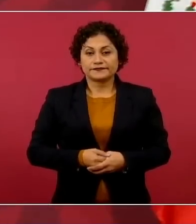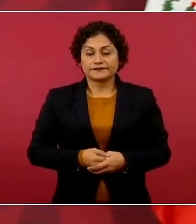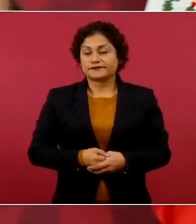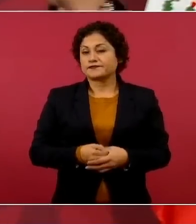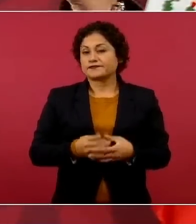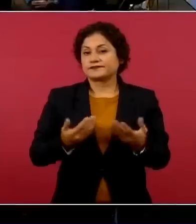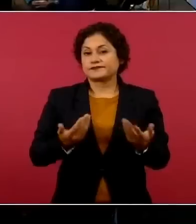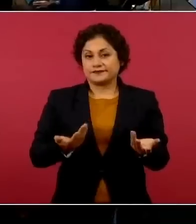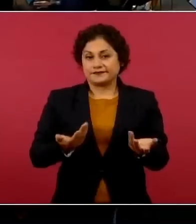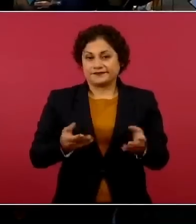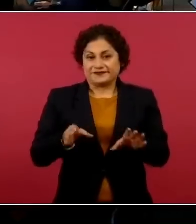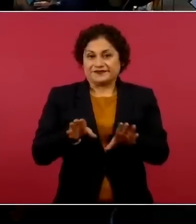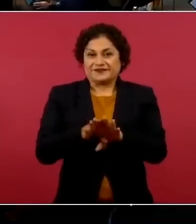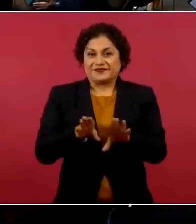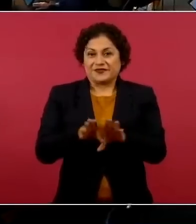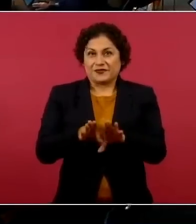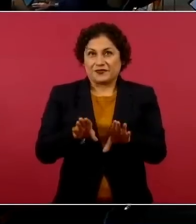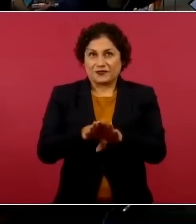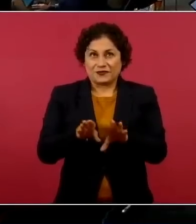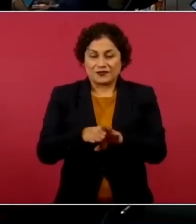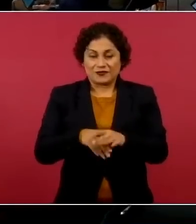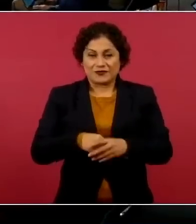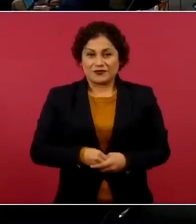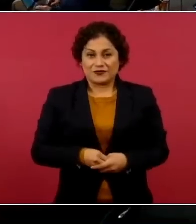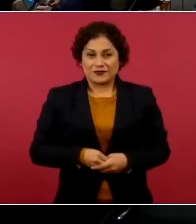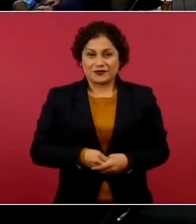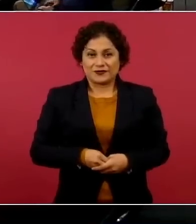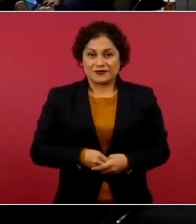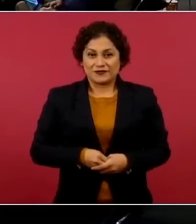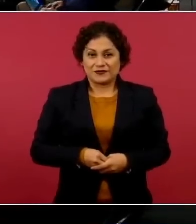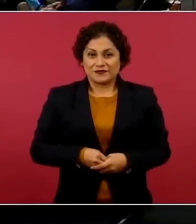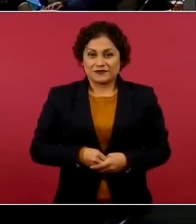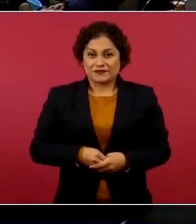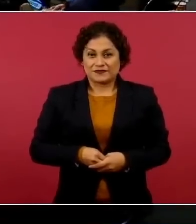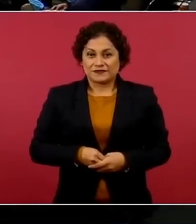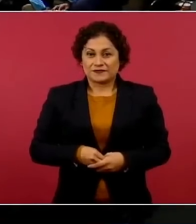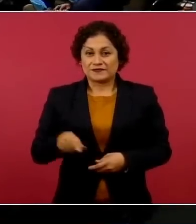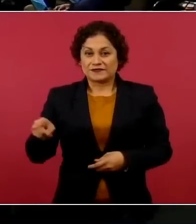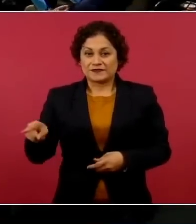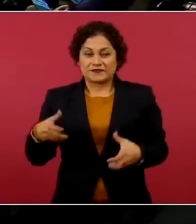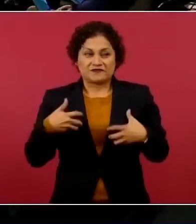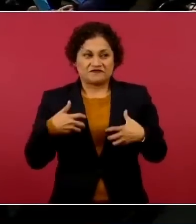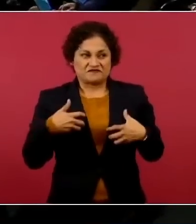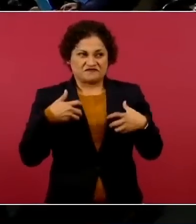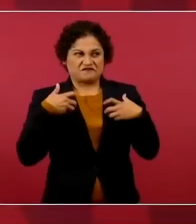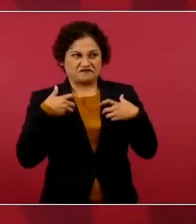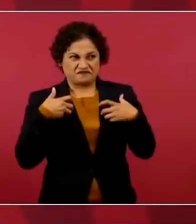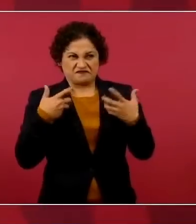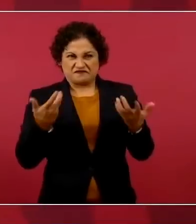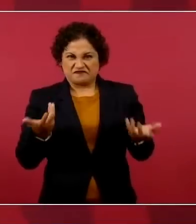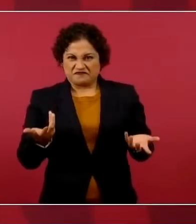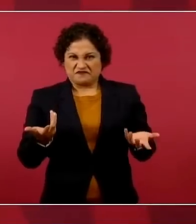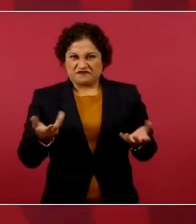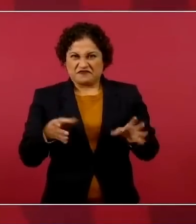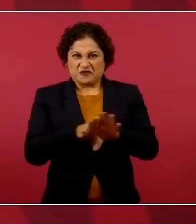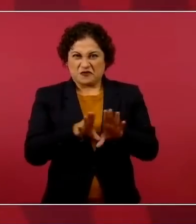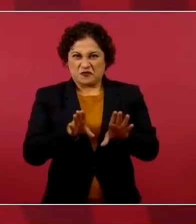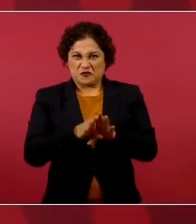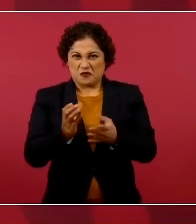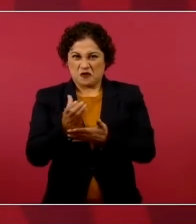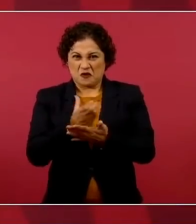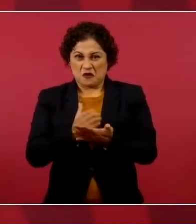Entonces, ¿cómo te vas a meter con mi salario, con mi sueldo?